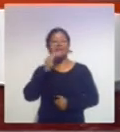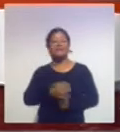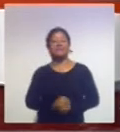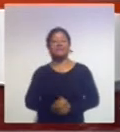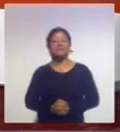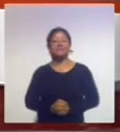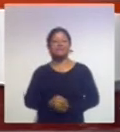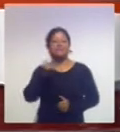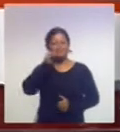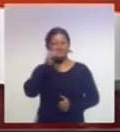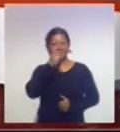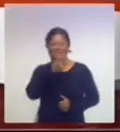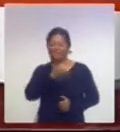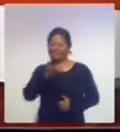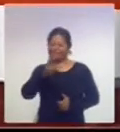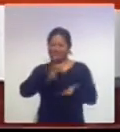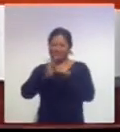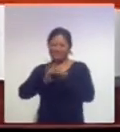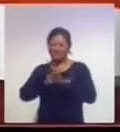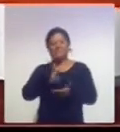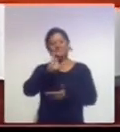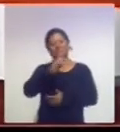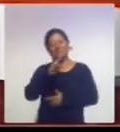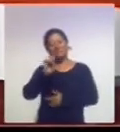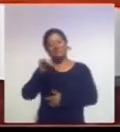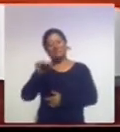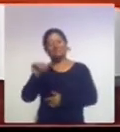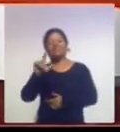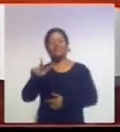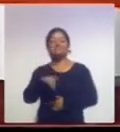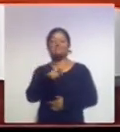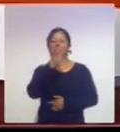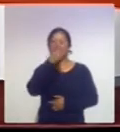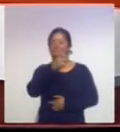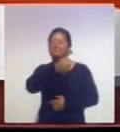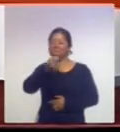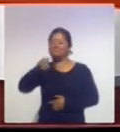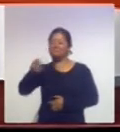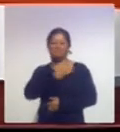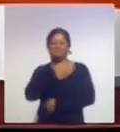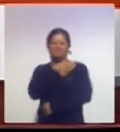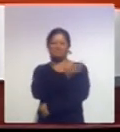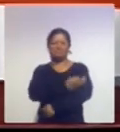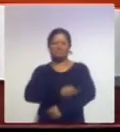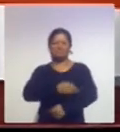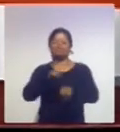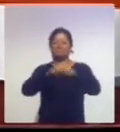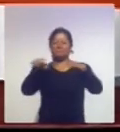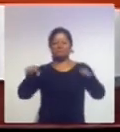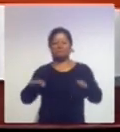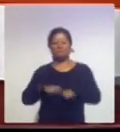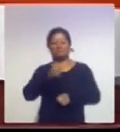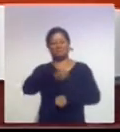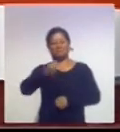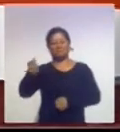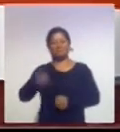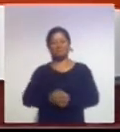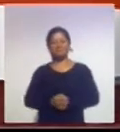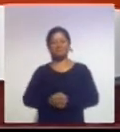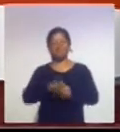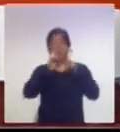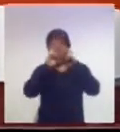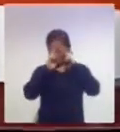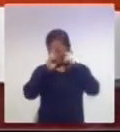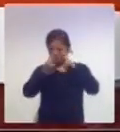siempre agradecemos. Por ejemplo, Chema Lira nos escribe, buenas tardes a todos, saludo a todo el equipo de Ahora Noticias, reciban mi admiración,